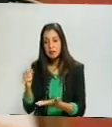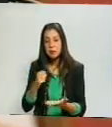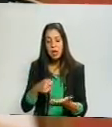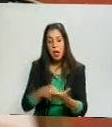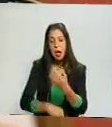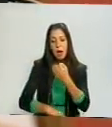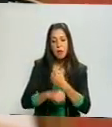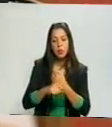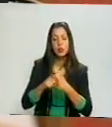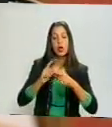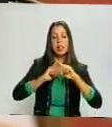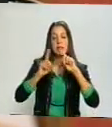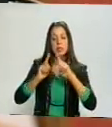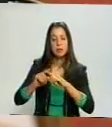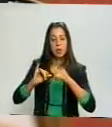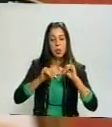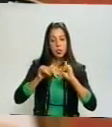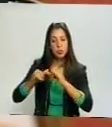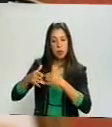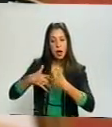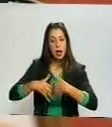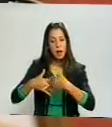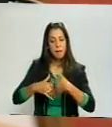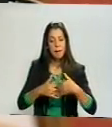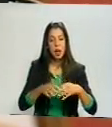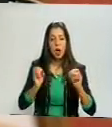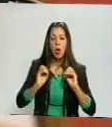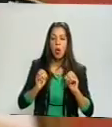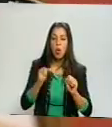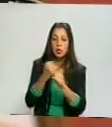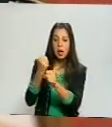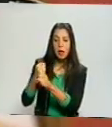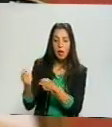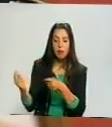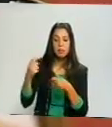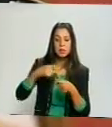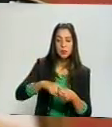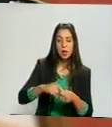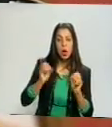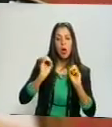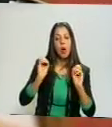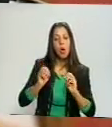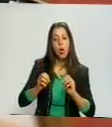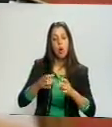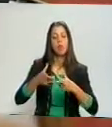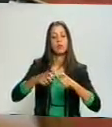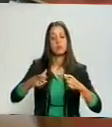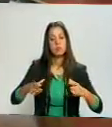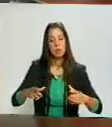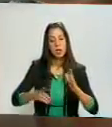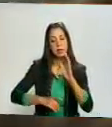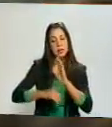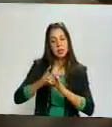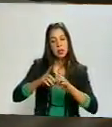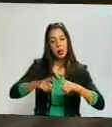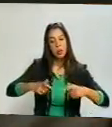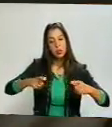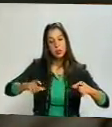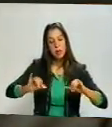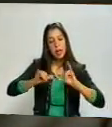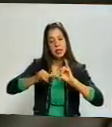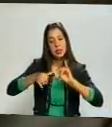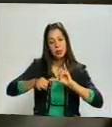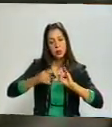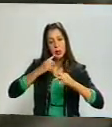la diversificación productiva e incremento de empleo, a la ampliación y desarrollo de la infraestructura empresarial, a